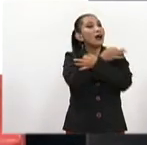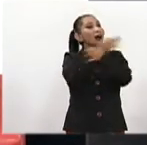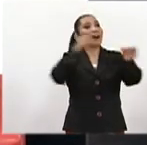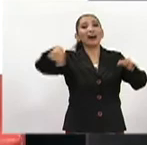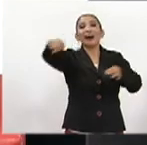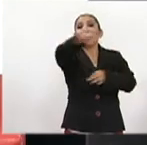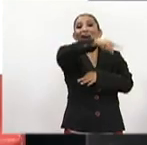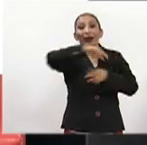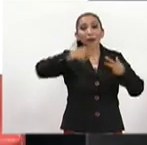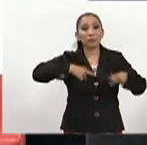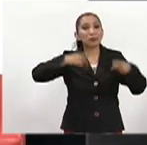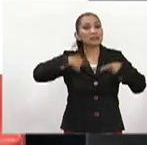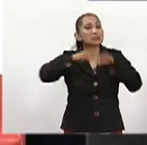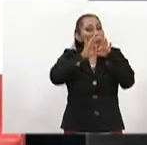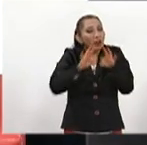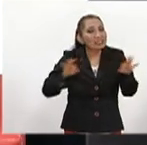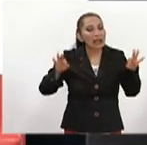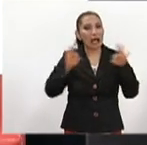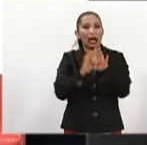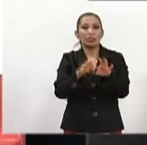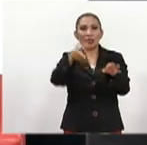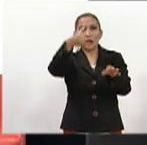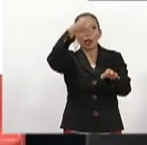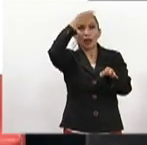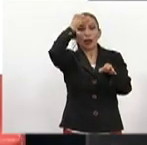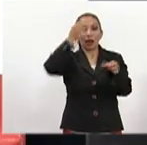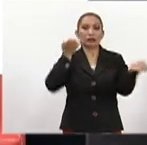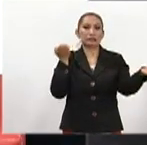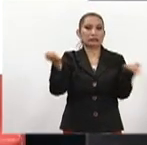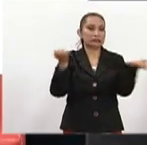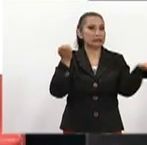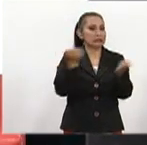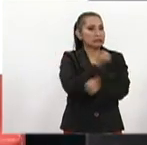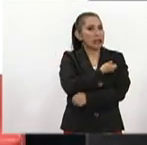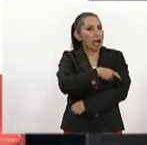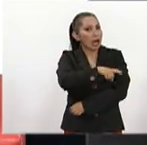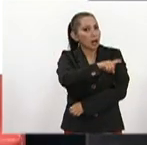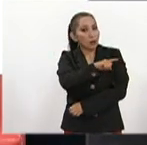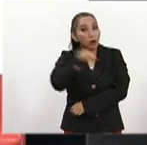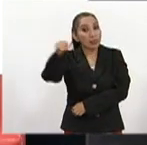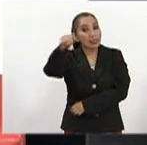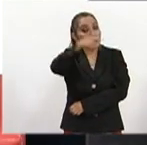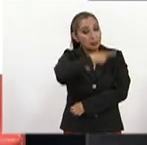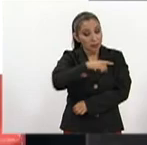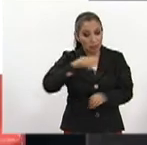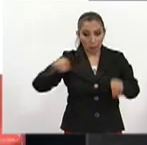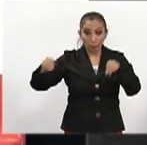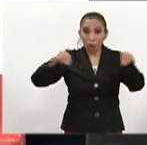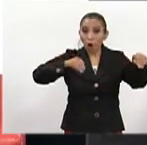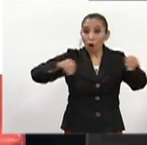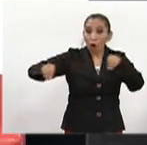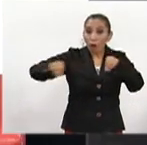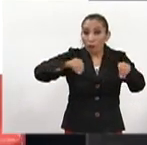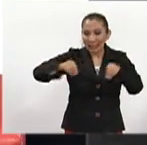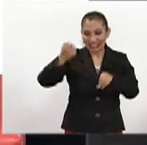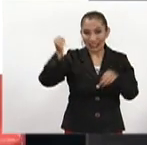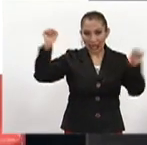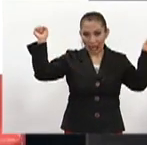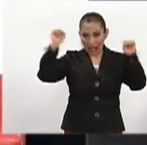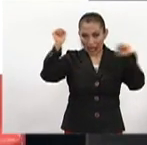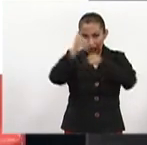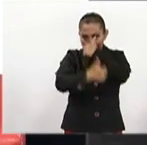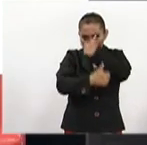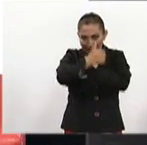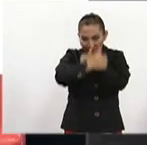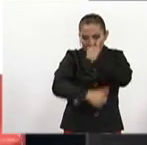a la población de la importancia de adoptar estilos de vida saludables y de que la gente se tiene que mover. Esta carrera se